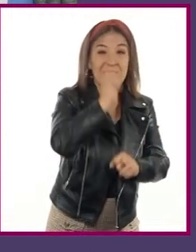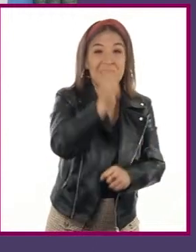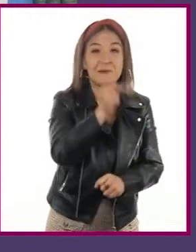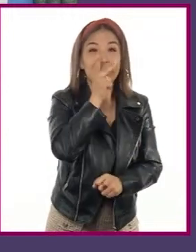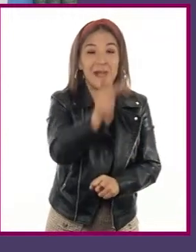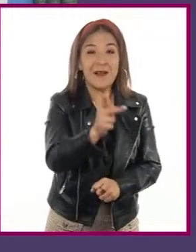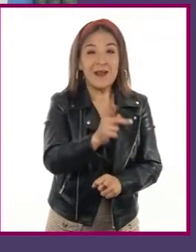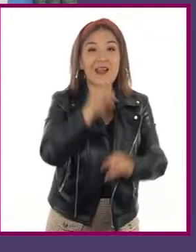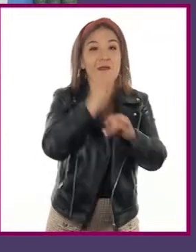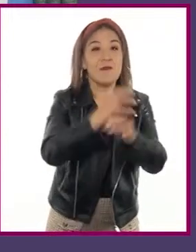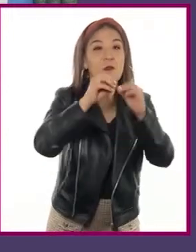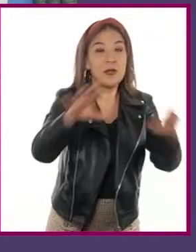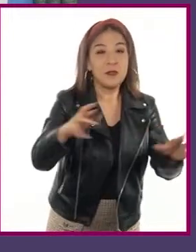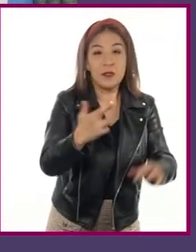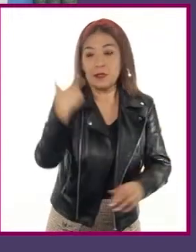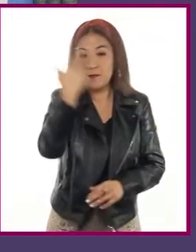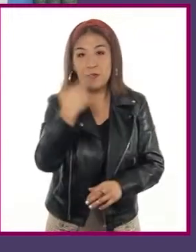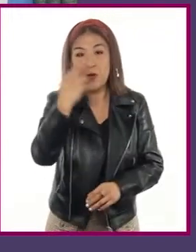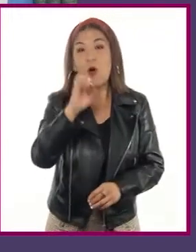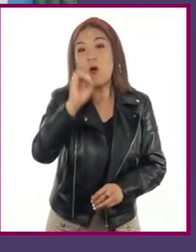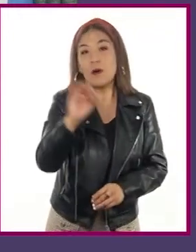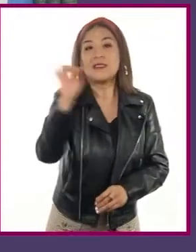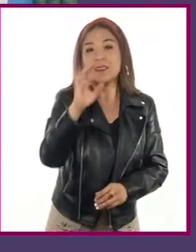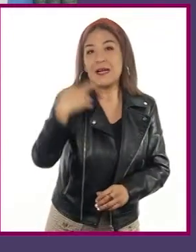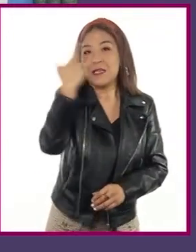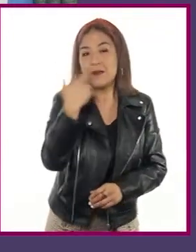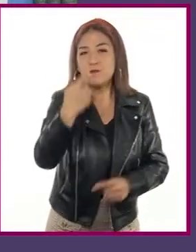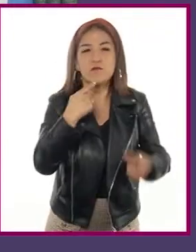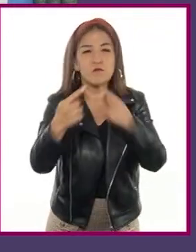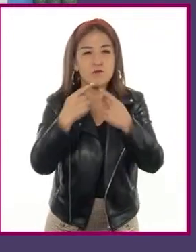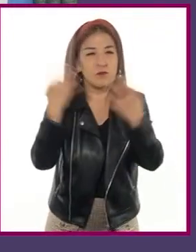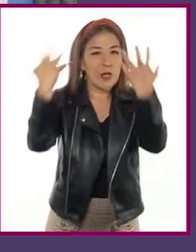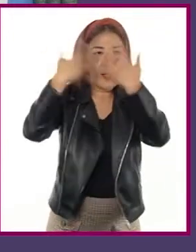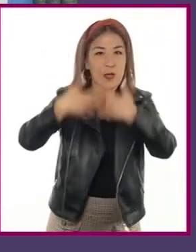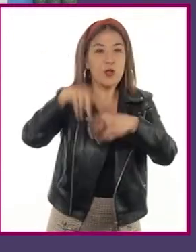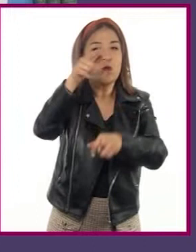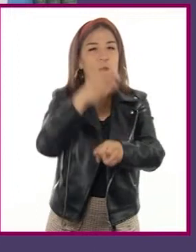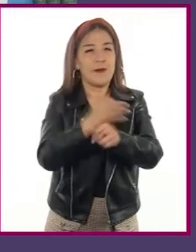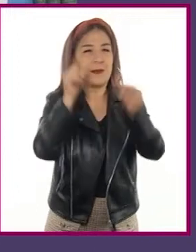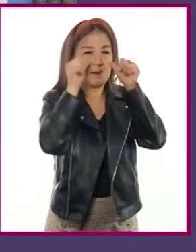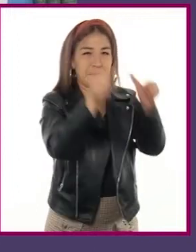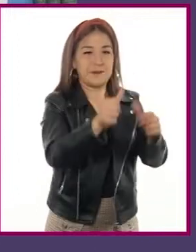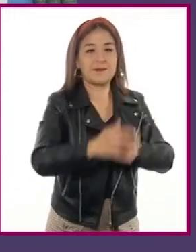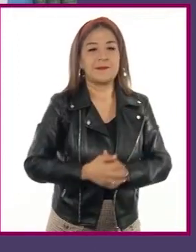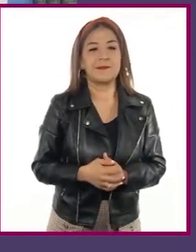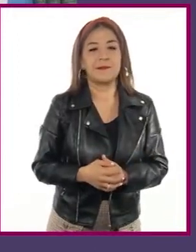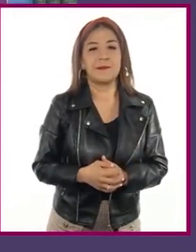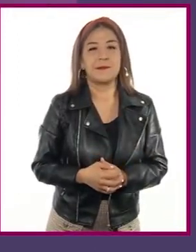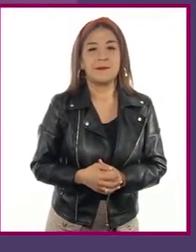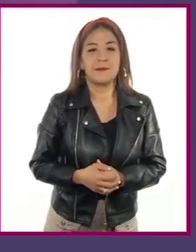información, análisis o análisis crítico. Escuchen con atención cada caso.